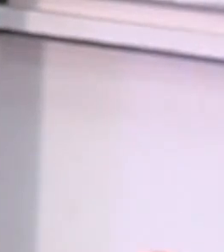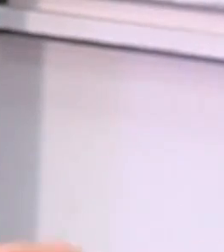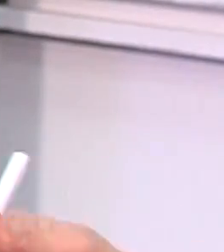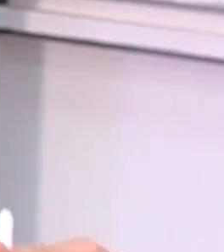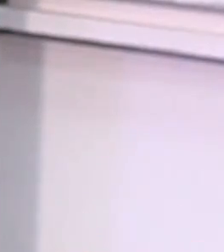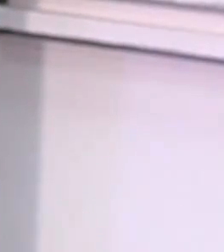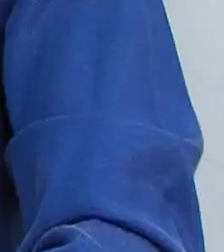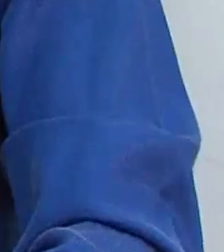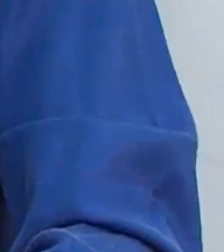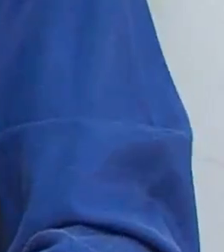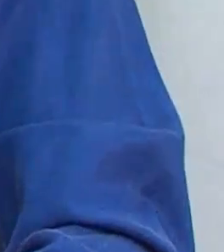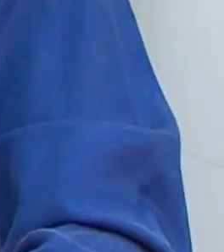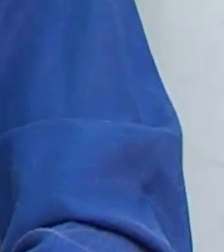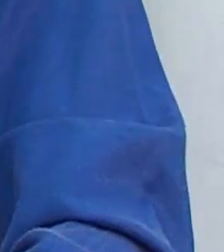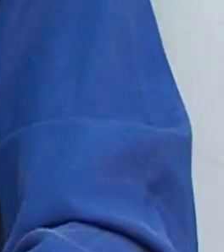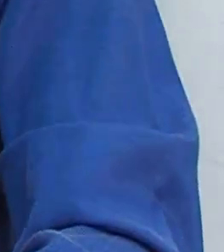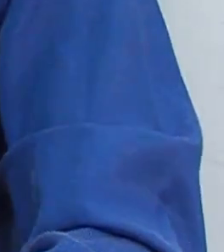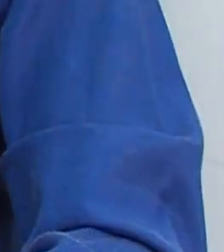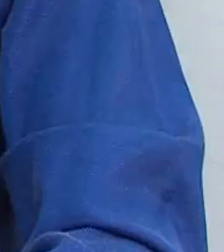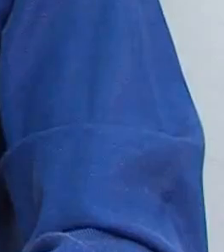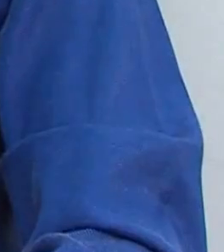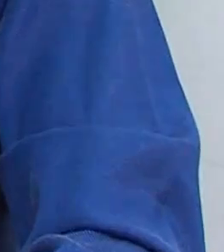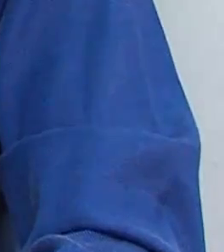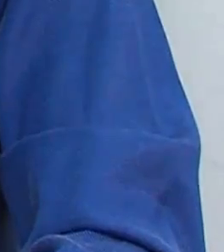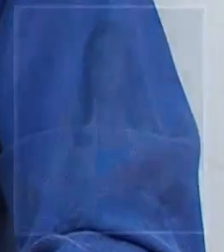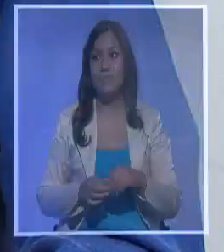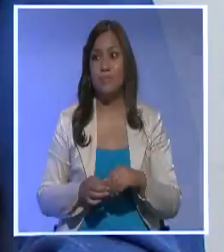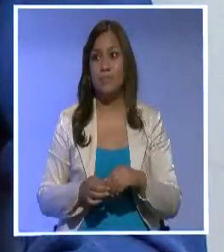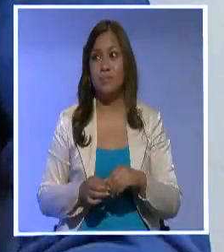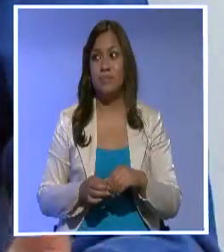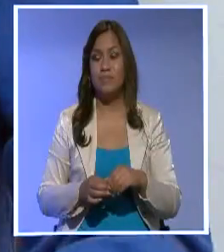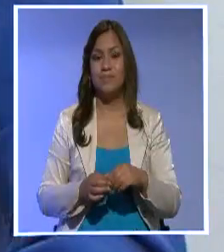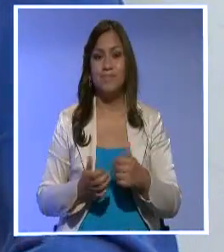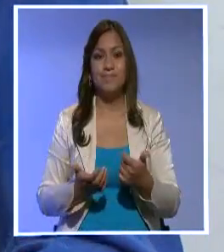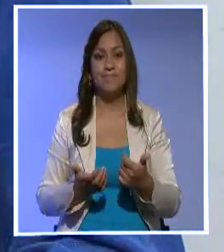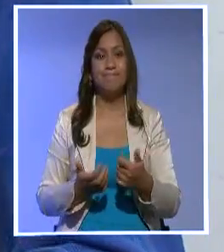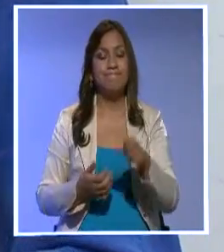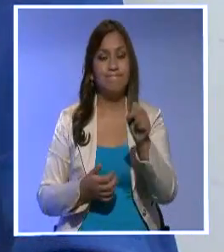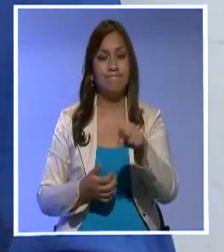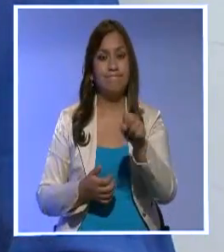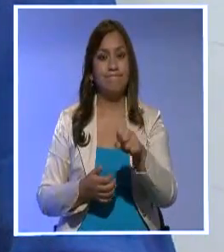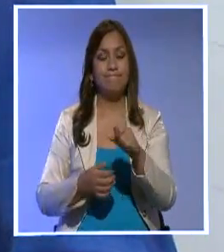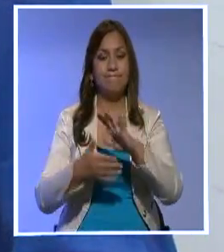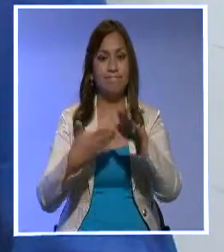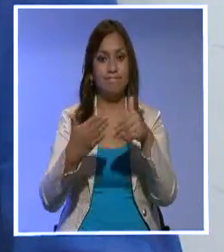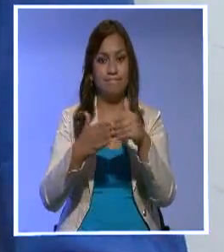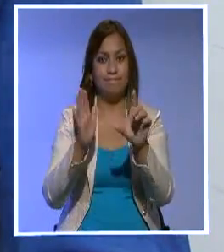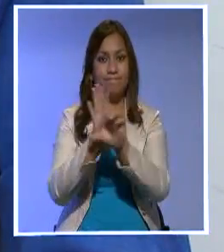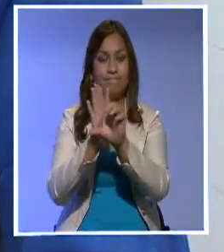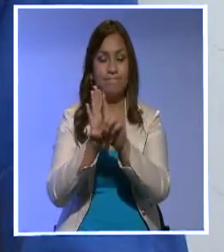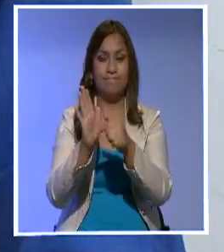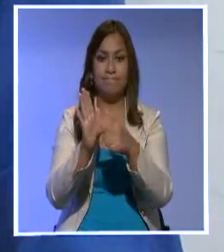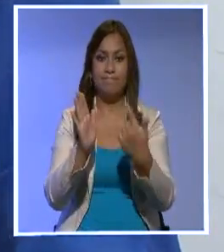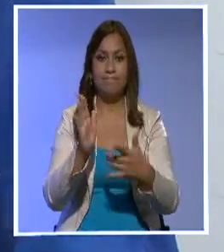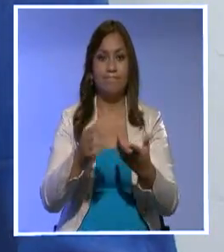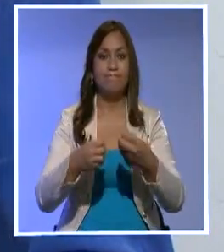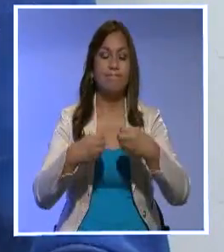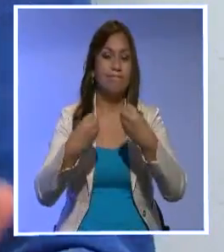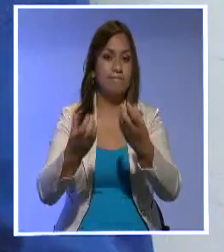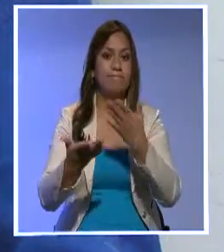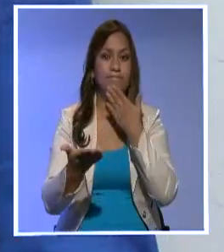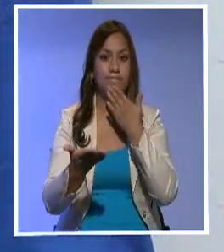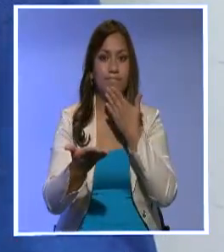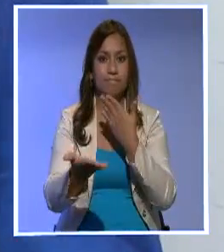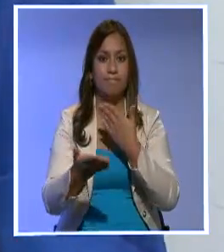gracias presidenta bueno ahí está el resultado de las leyes claro que no una vida no se puede devolver peor todavía la vida